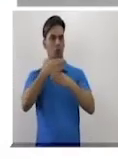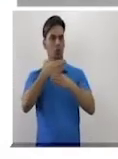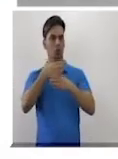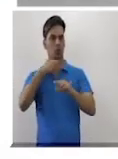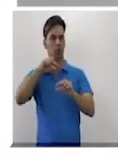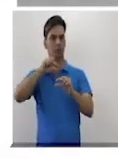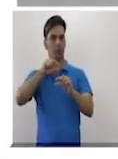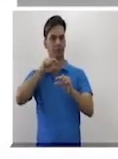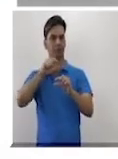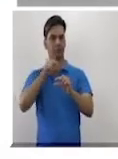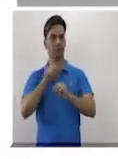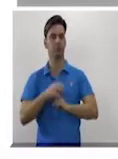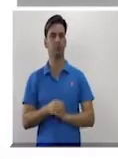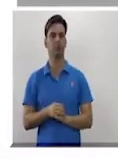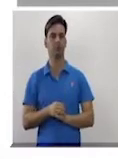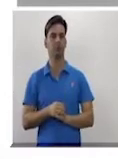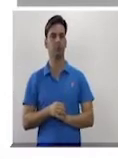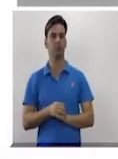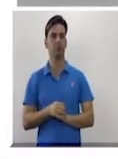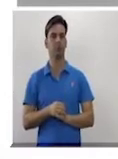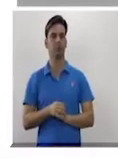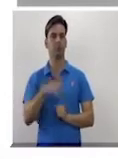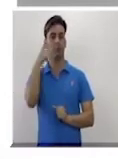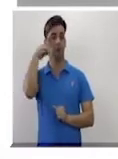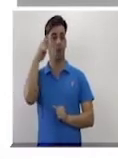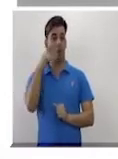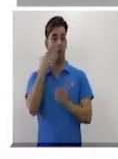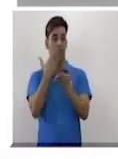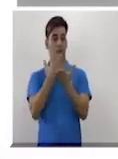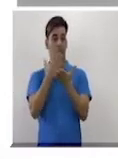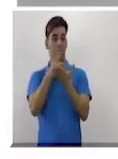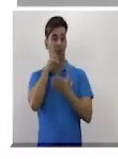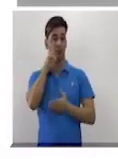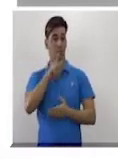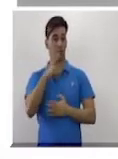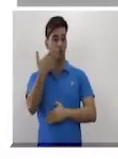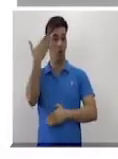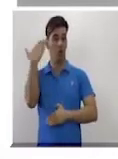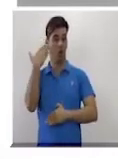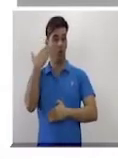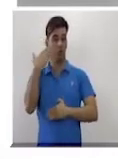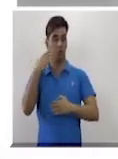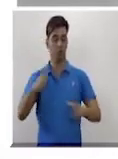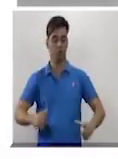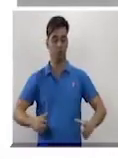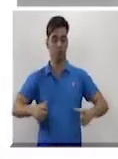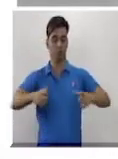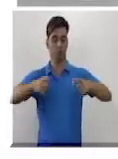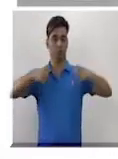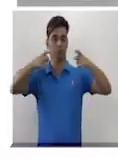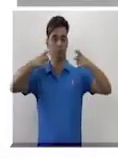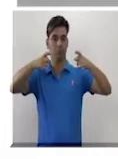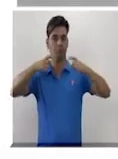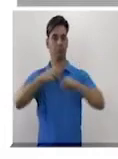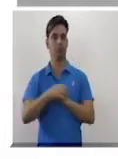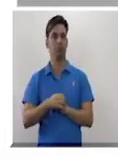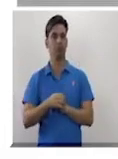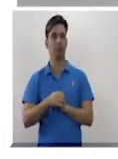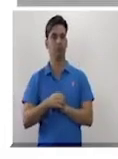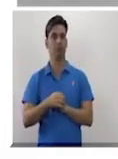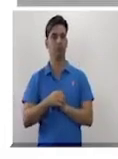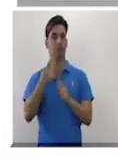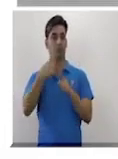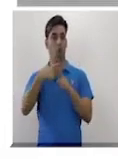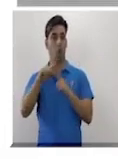este grado. Entonces, fíjate bien que en la figura nos están representando algunos